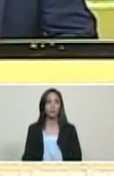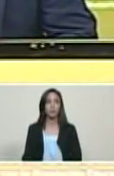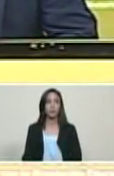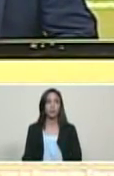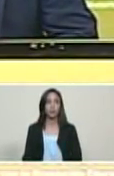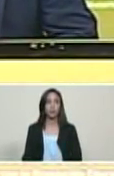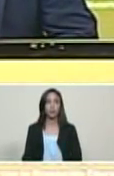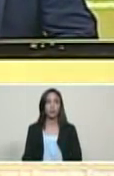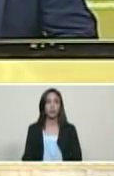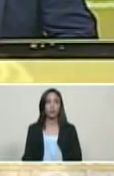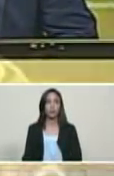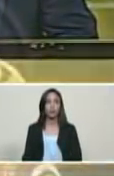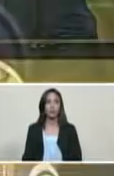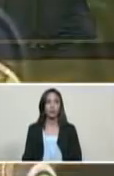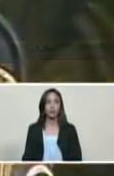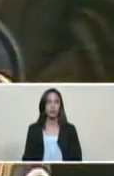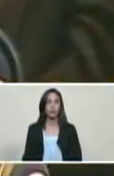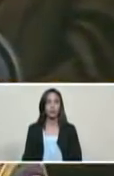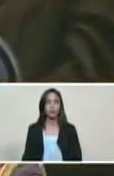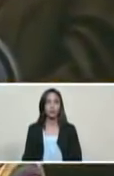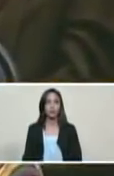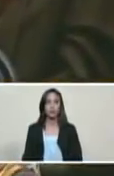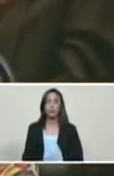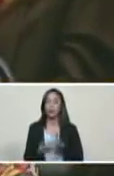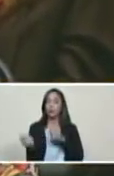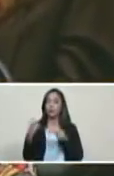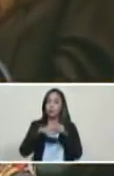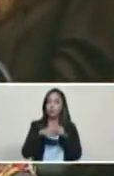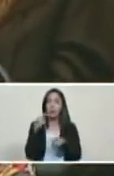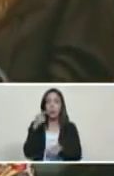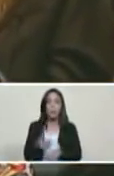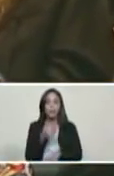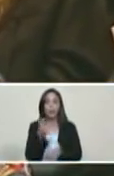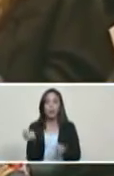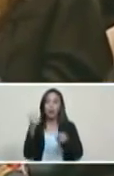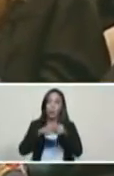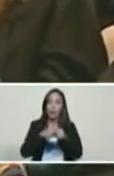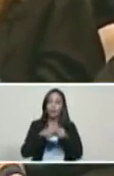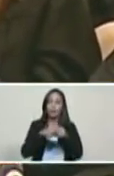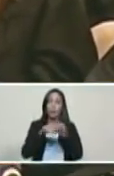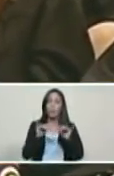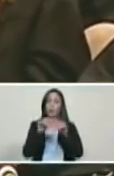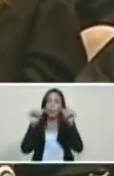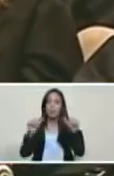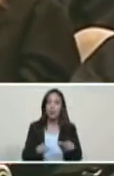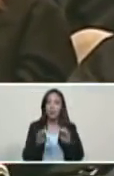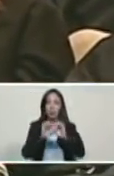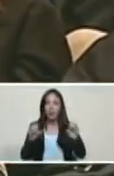educación, al sistema educativo,